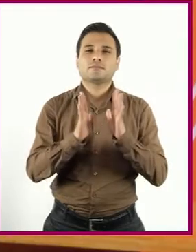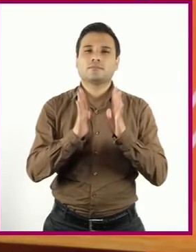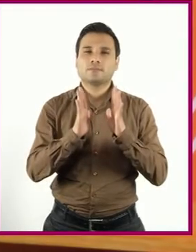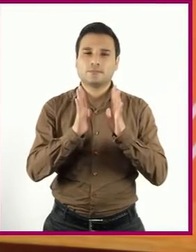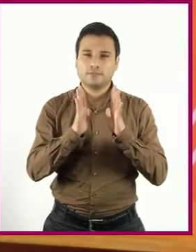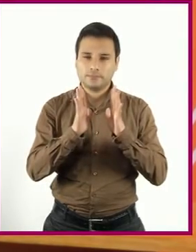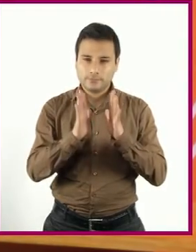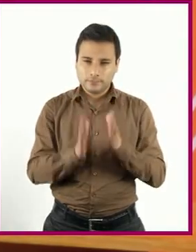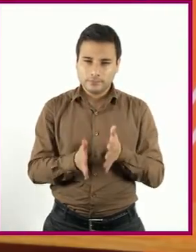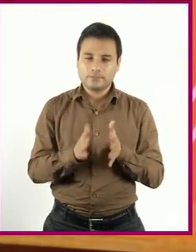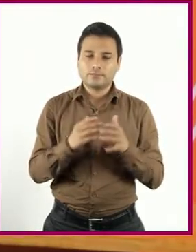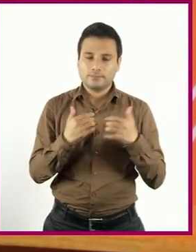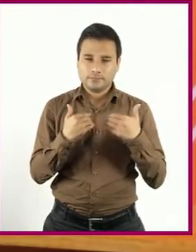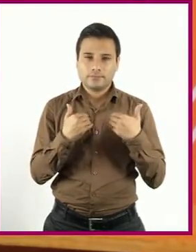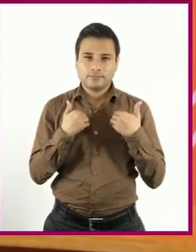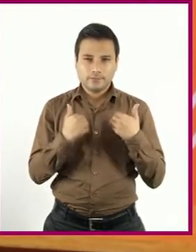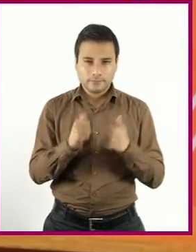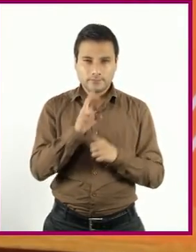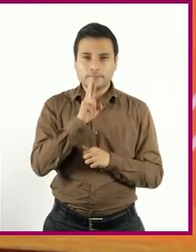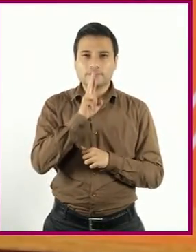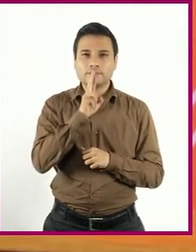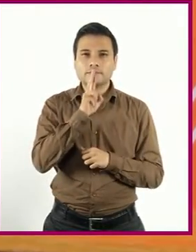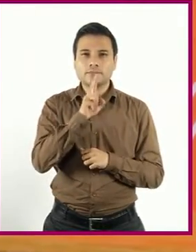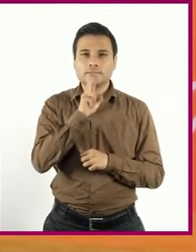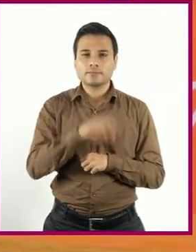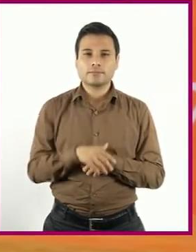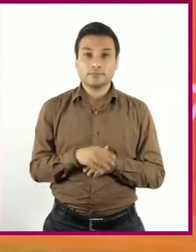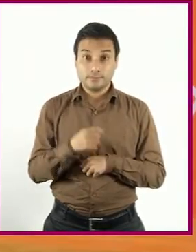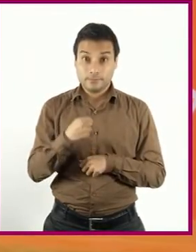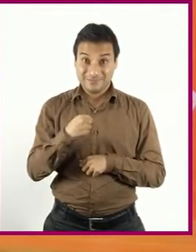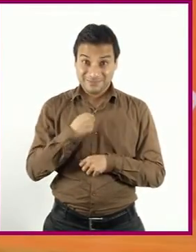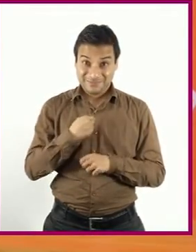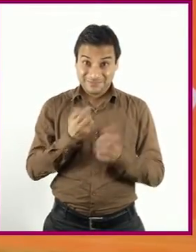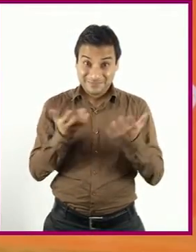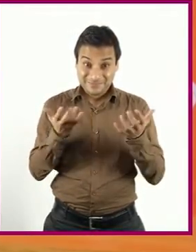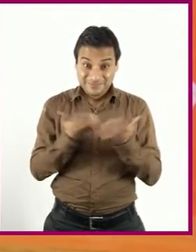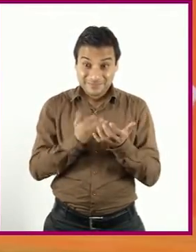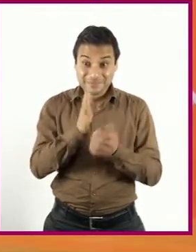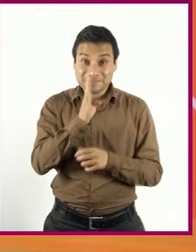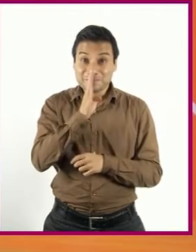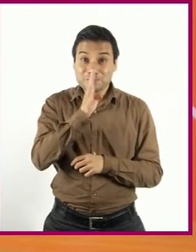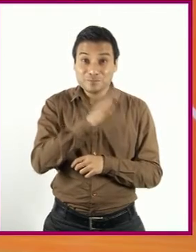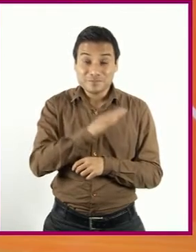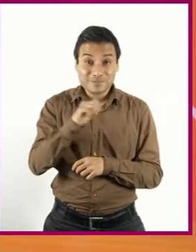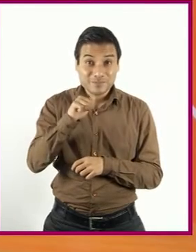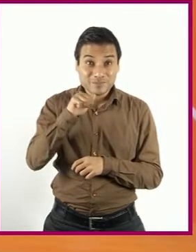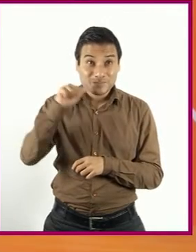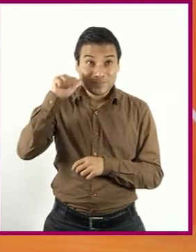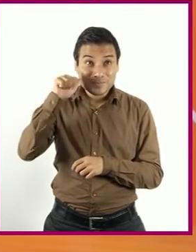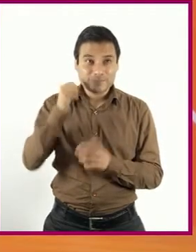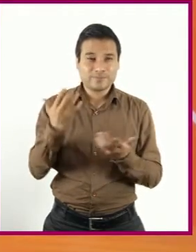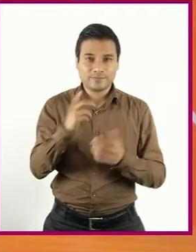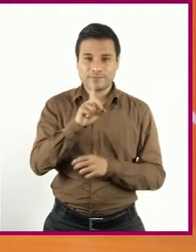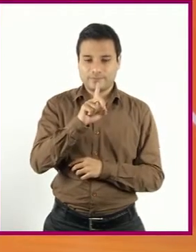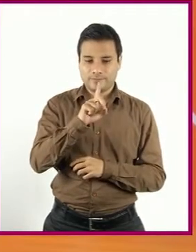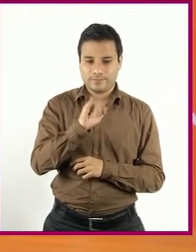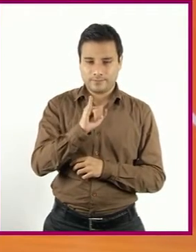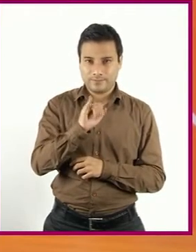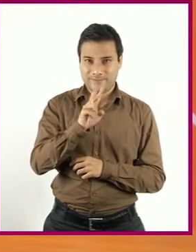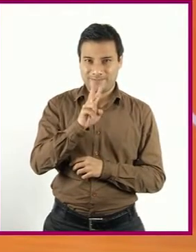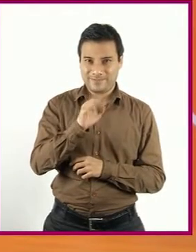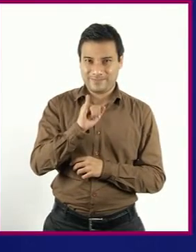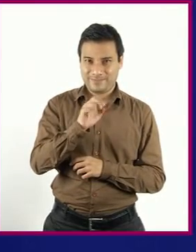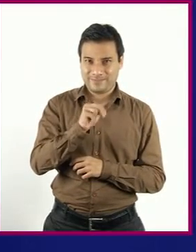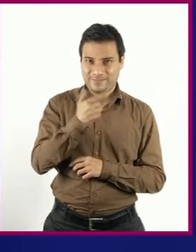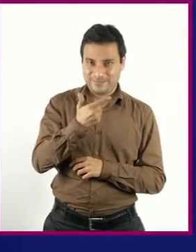Creo que voy entendiendo. La sanción que cometí en el partido de ayer fue un diving. Esta palabra, traducida de